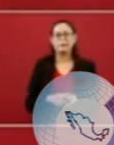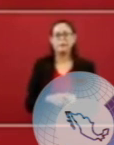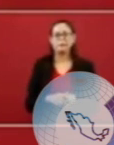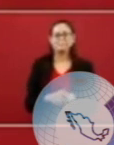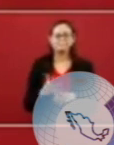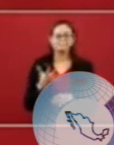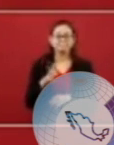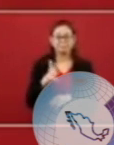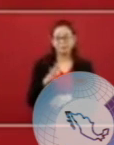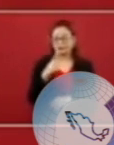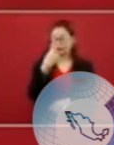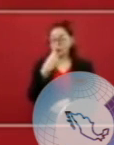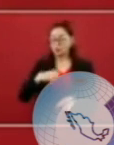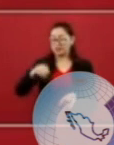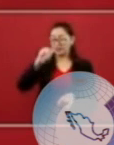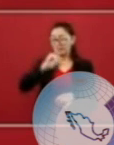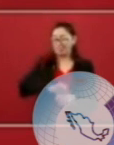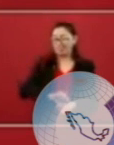alrededor de una semana